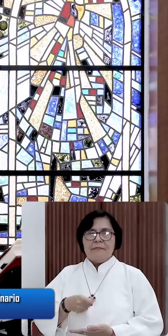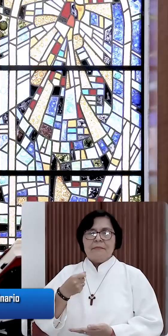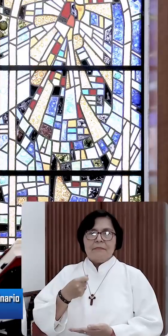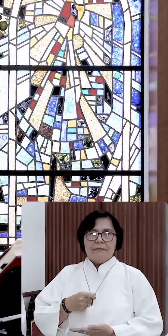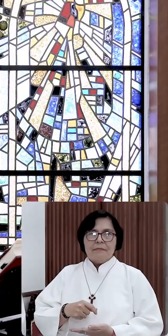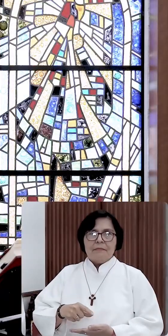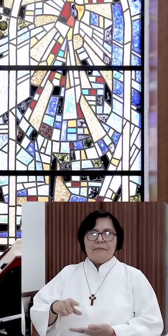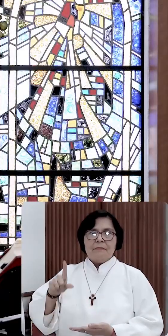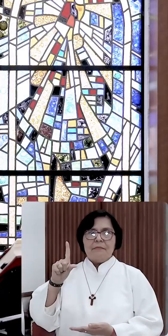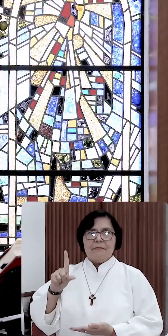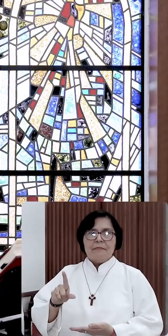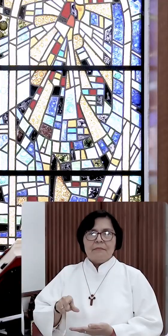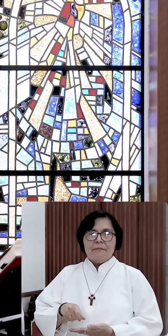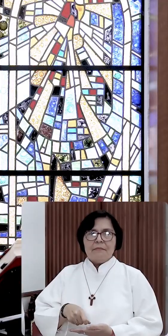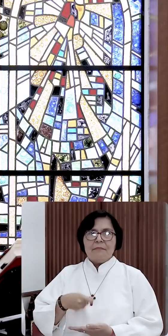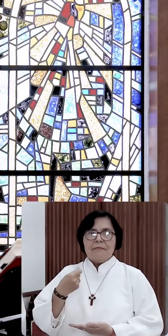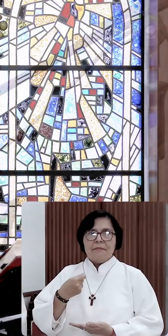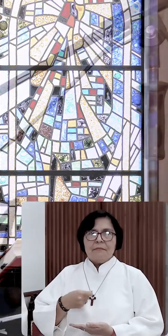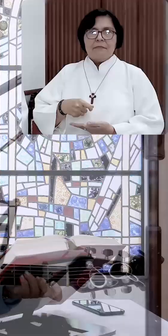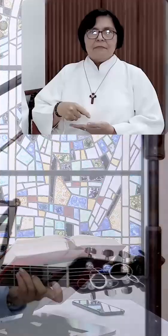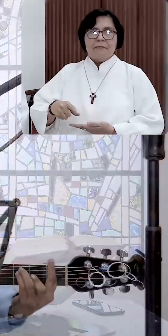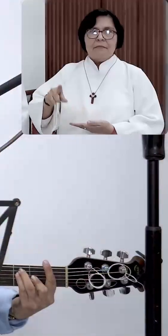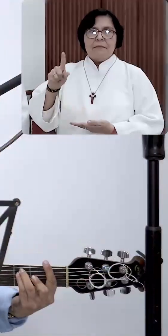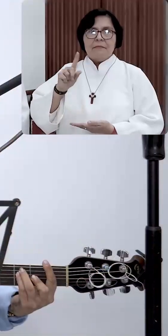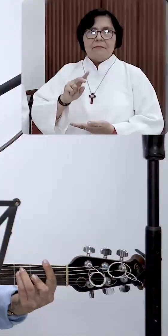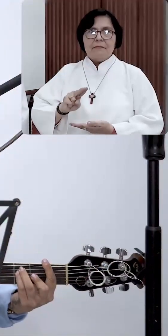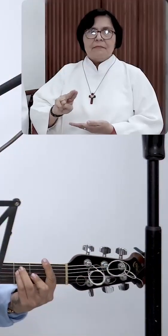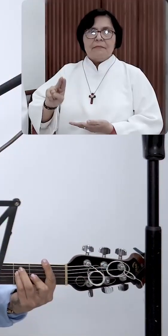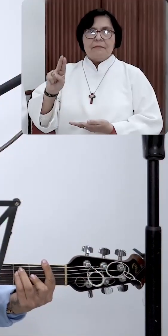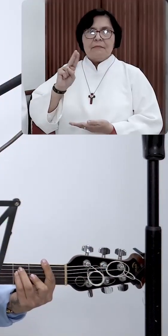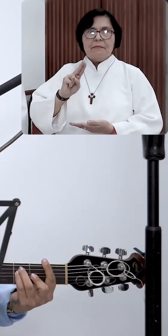aleluya, aleluya,